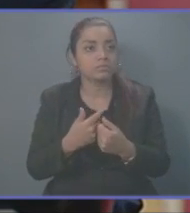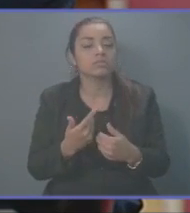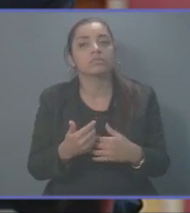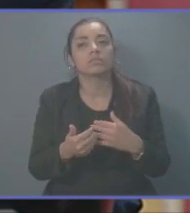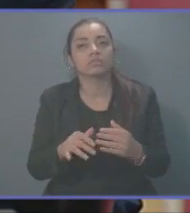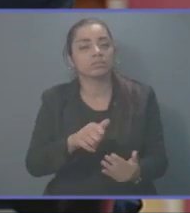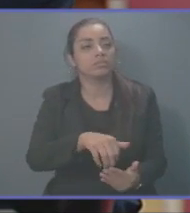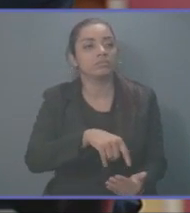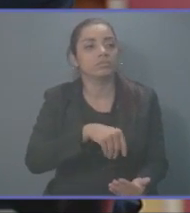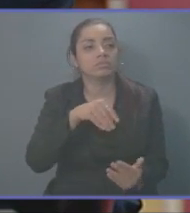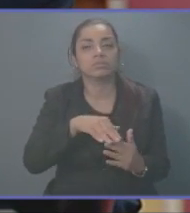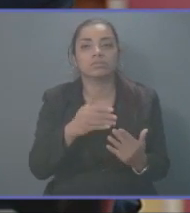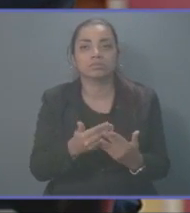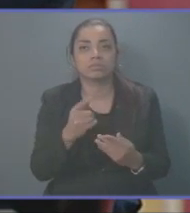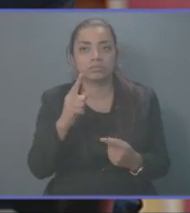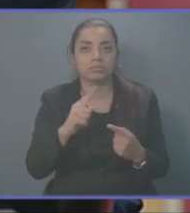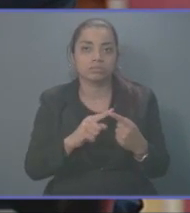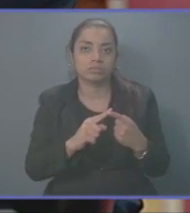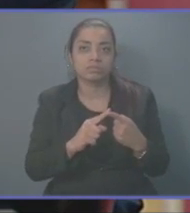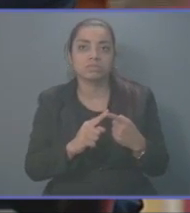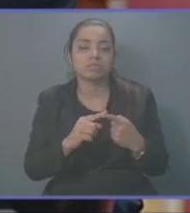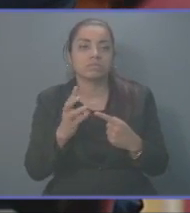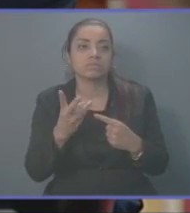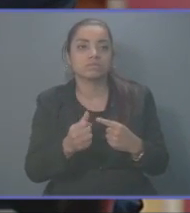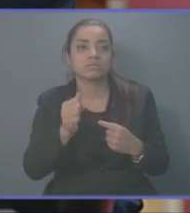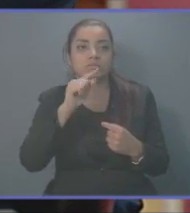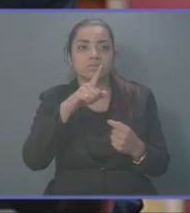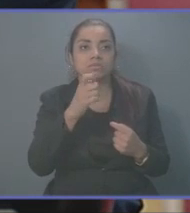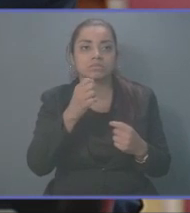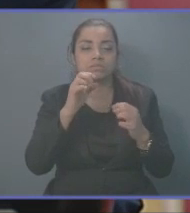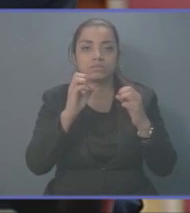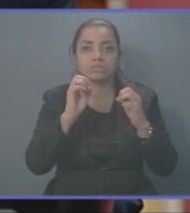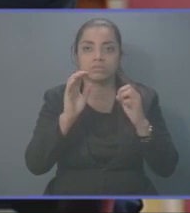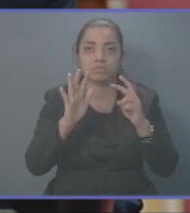siguientes expedientes. 1. Número